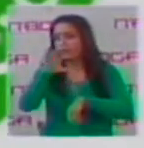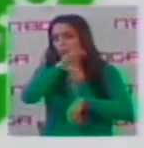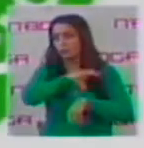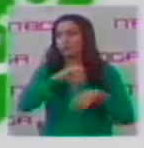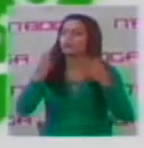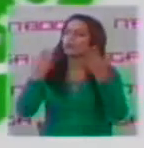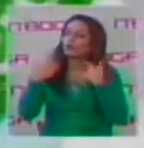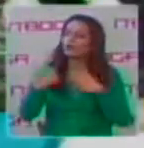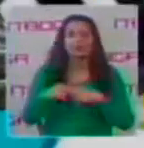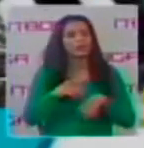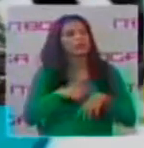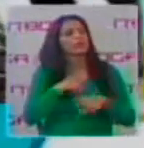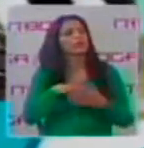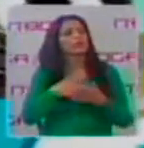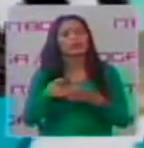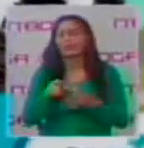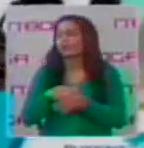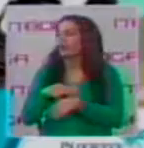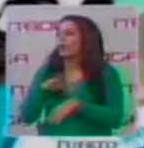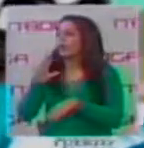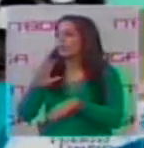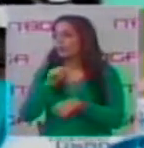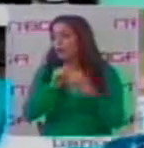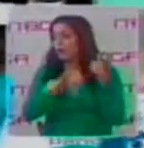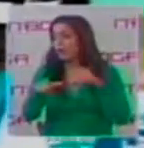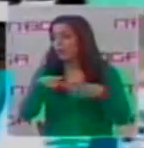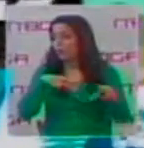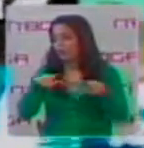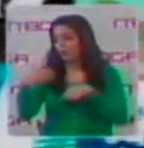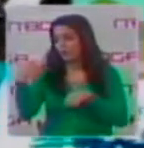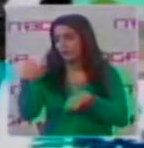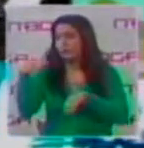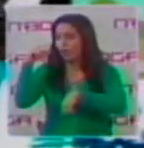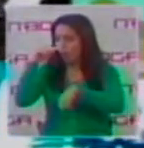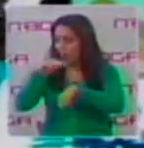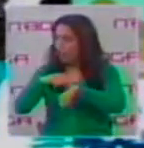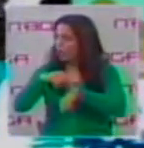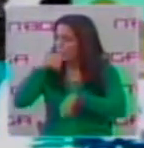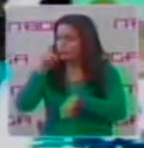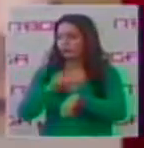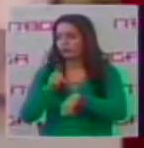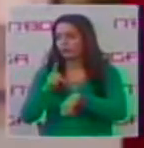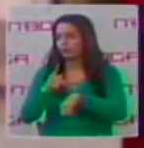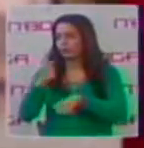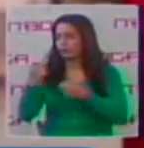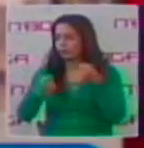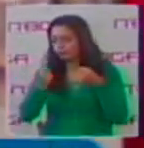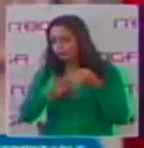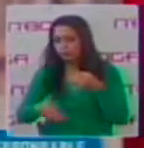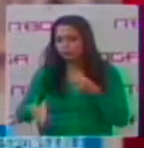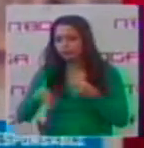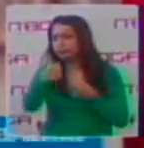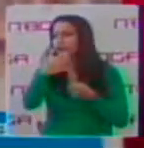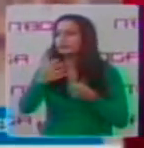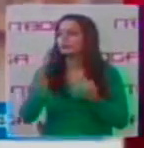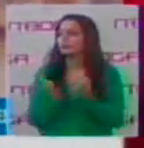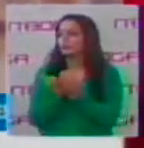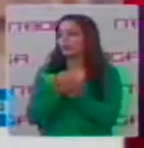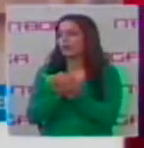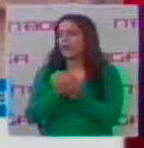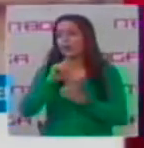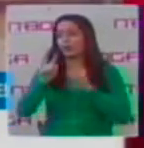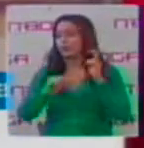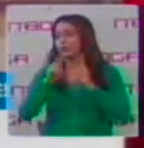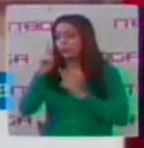Guayaquil. ¿Y cuáles son estos horarios de recolección? Bueno, cada sector tiene un horario ya establecido. Las personas que no conocen o